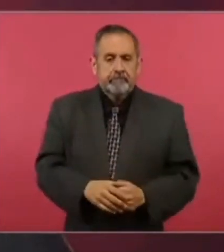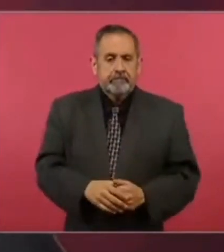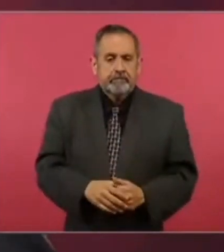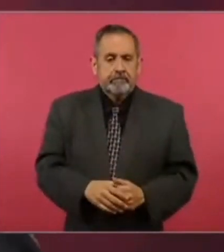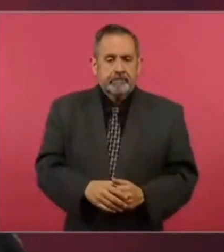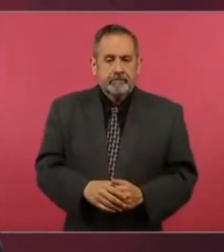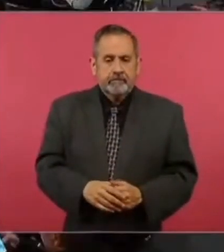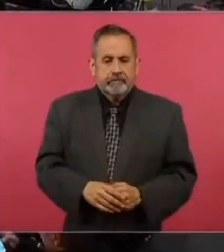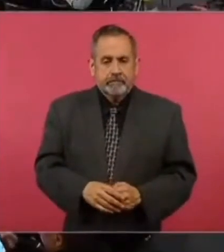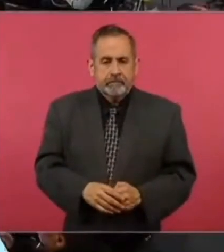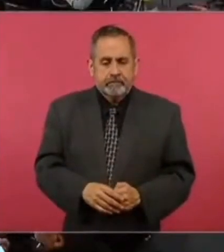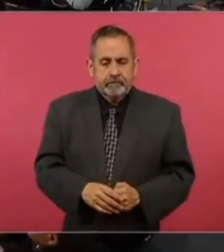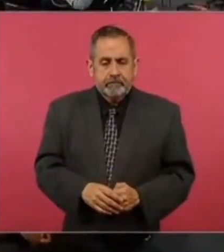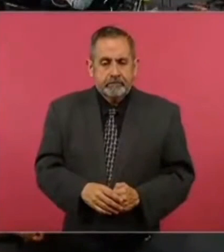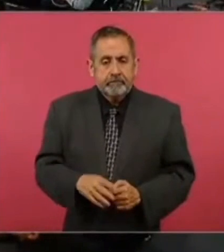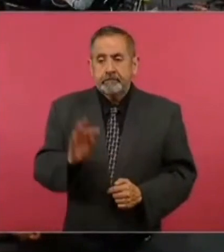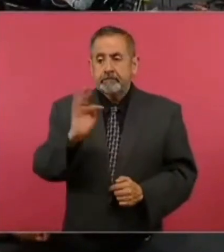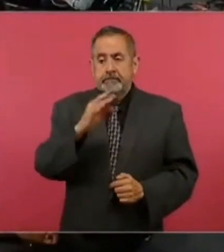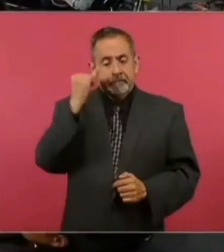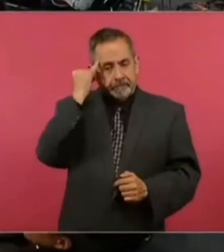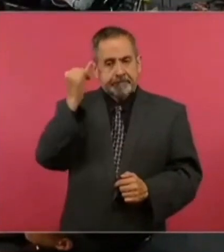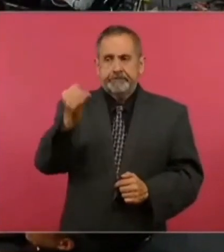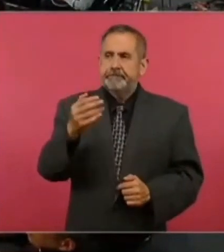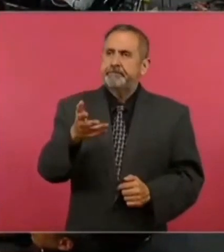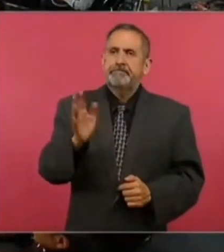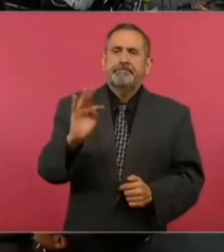Porque podríamos decir,